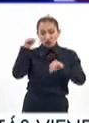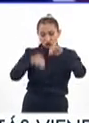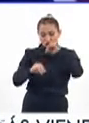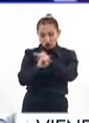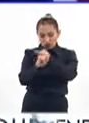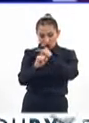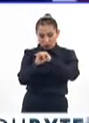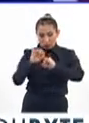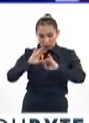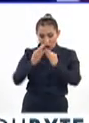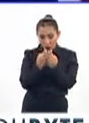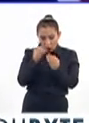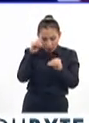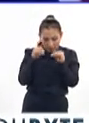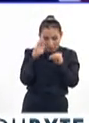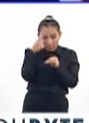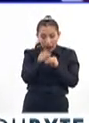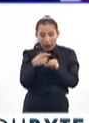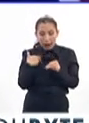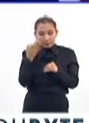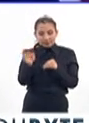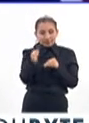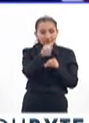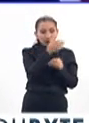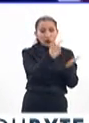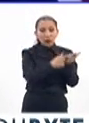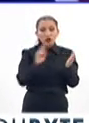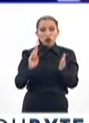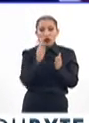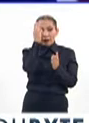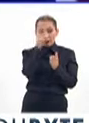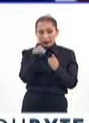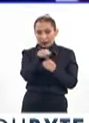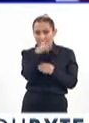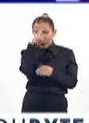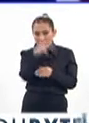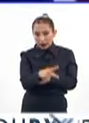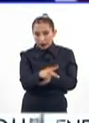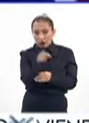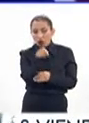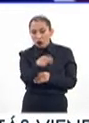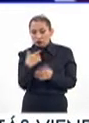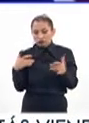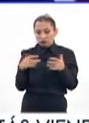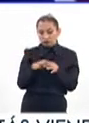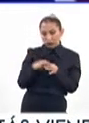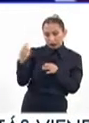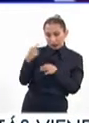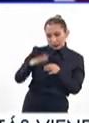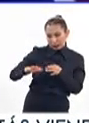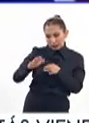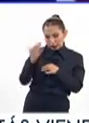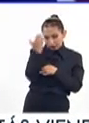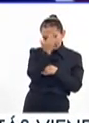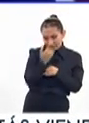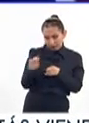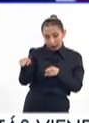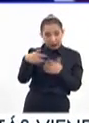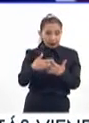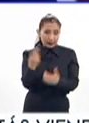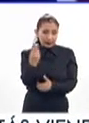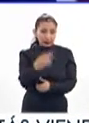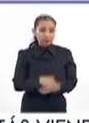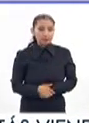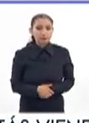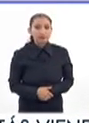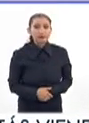orientan a generar un modelo para su adopción en instituciones de educación superior en México compatible con los requerimientos y competencias que la industria